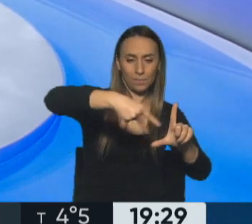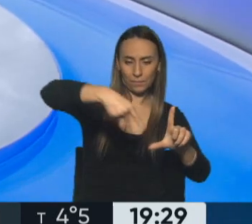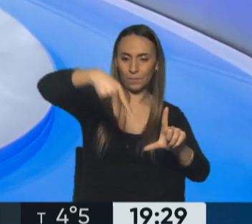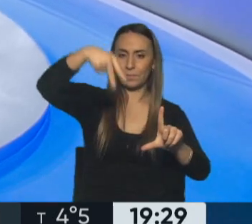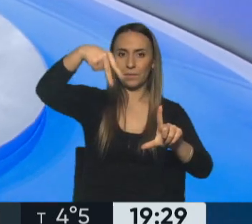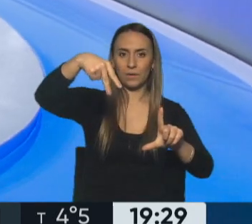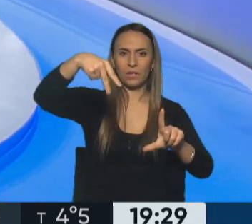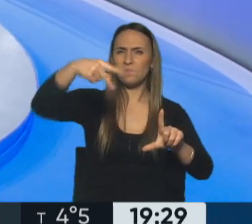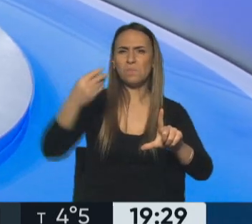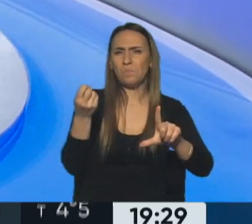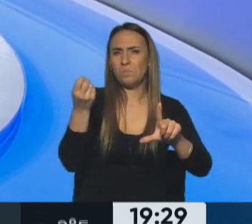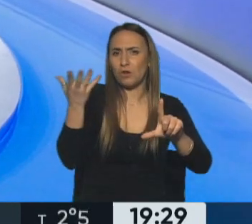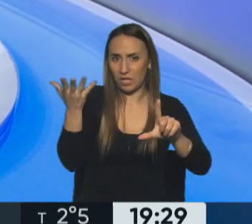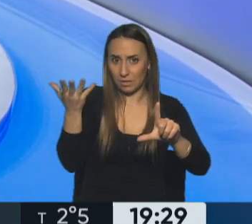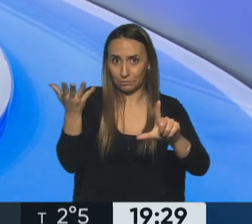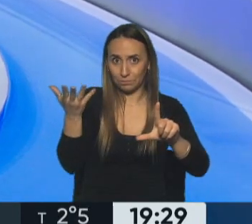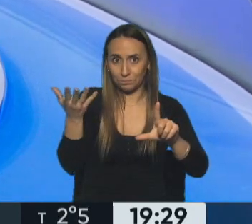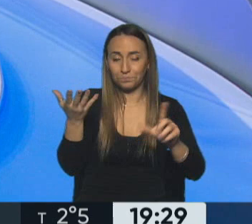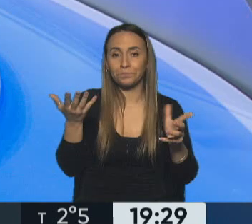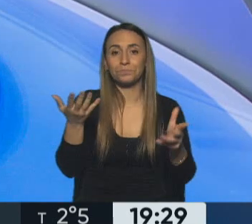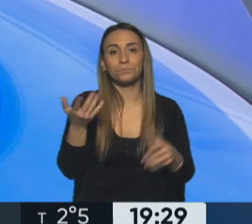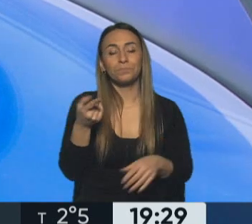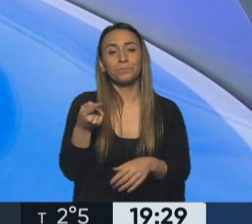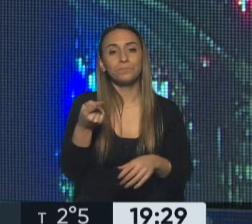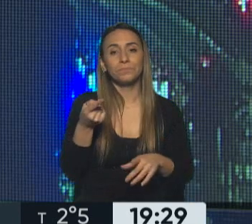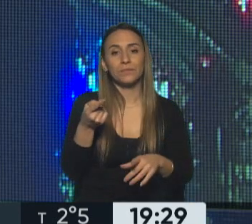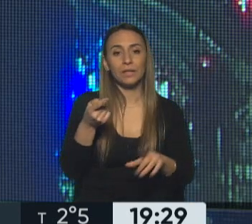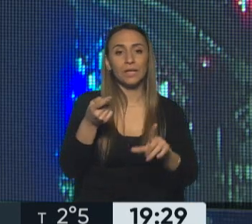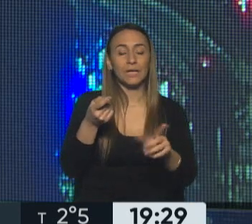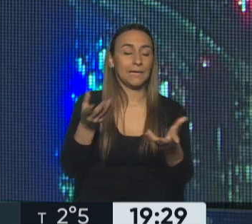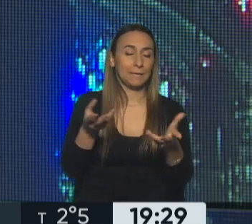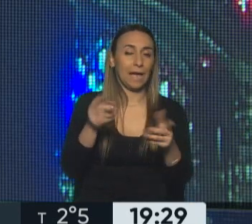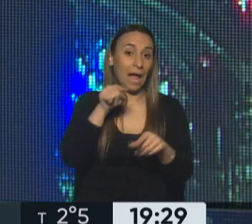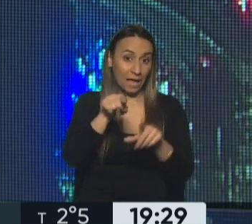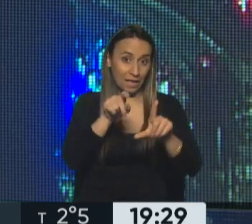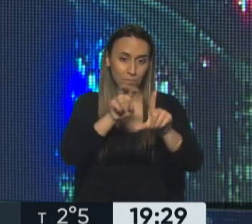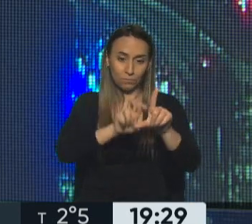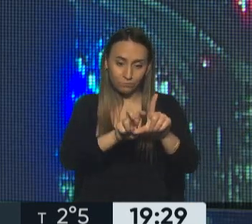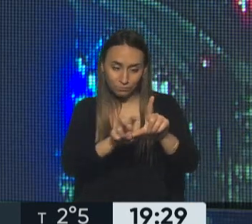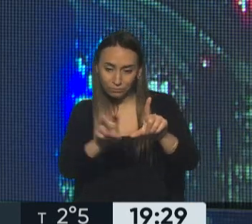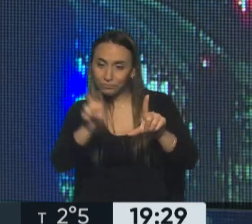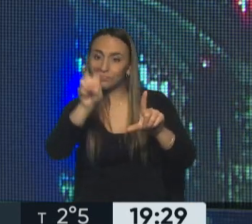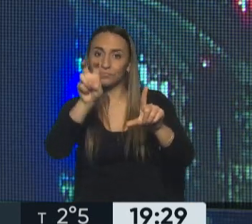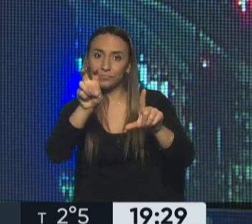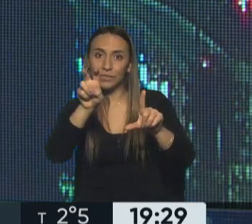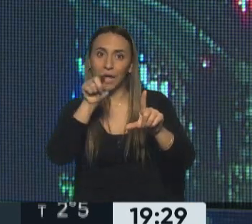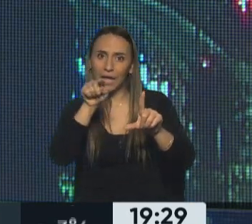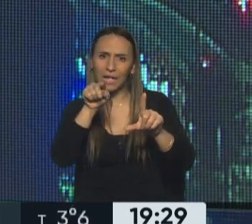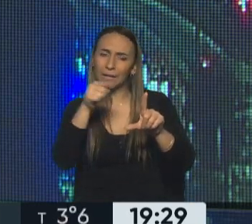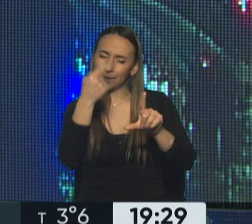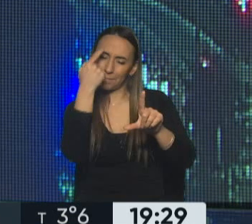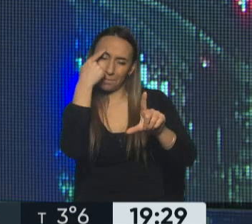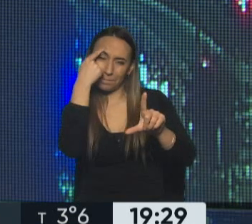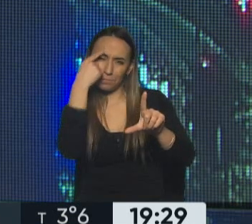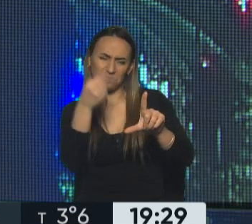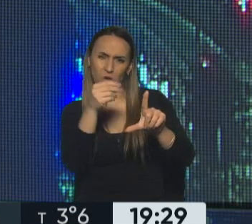esta divergencia? Y acá ahí es donde uno puede plantear algunas hipótesis, ¿no?